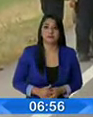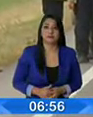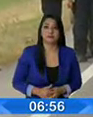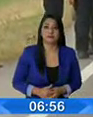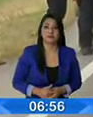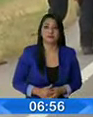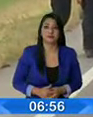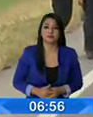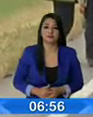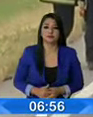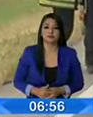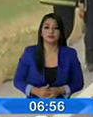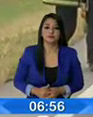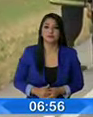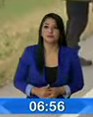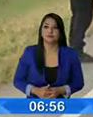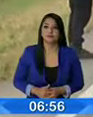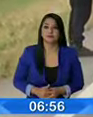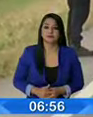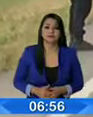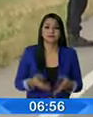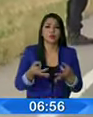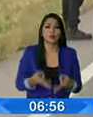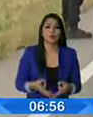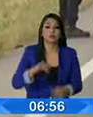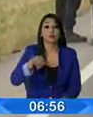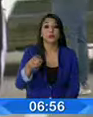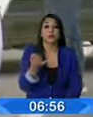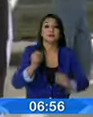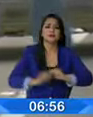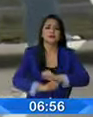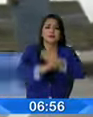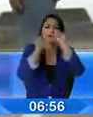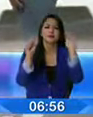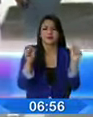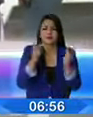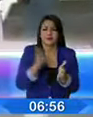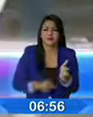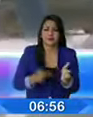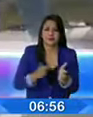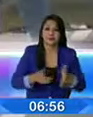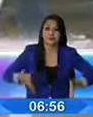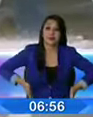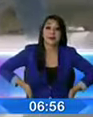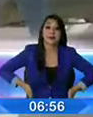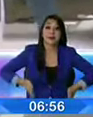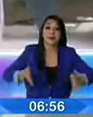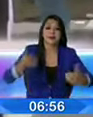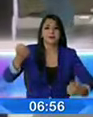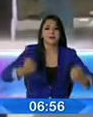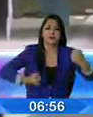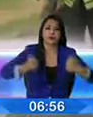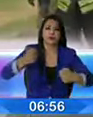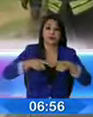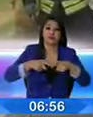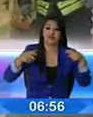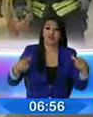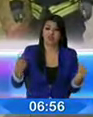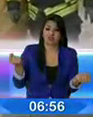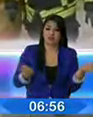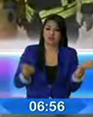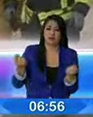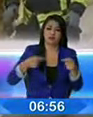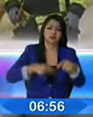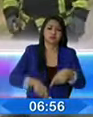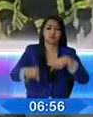El hallazgo se produjo en las primeras horas de este jueves. Esa ruta es transitada por vehículos de carga pesada que utilizan el paso